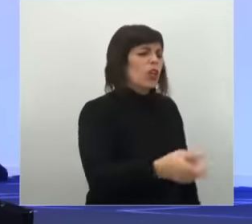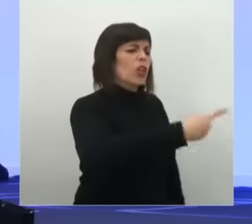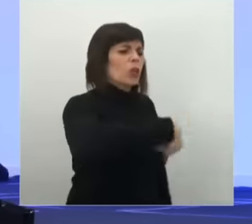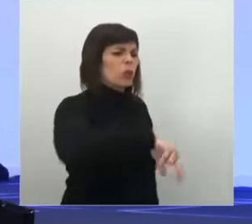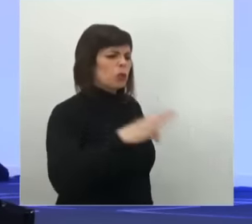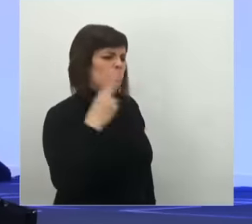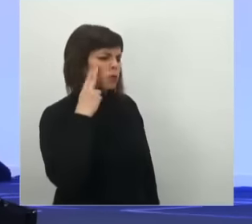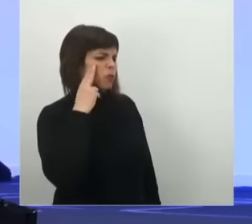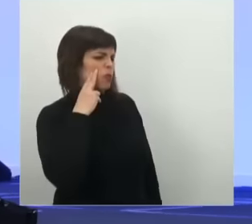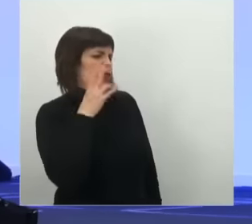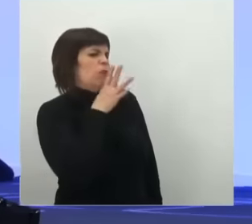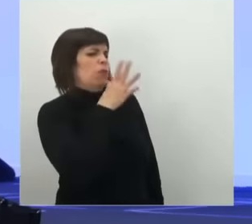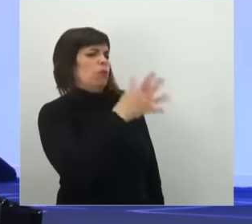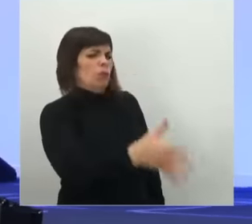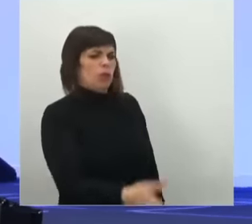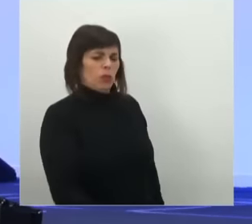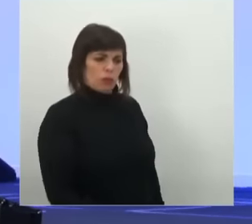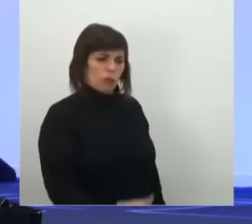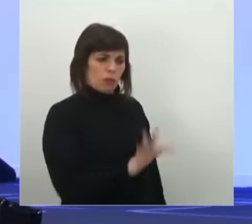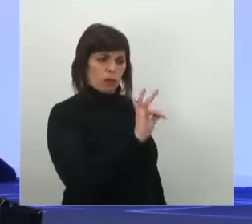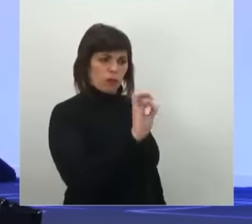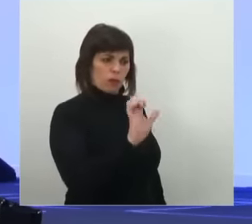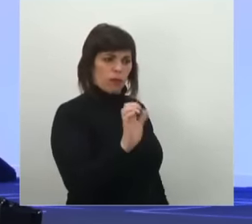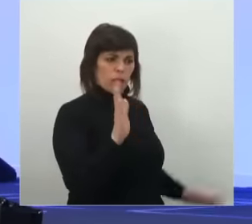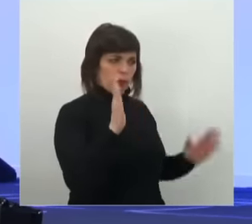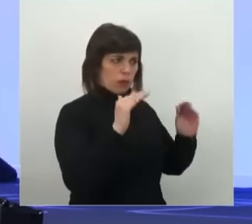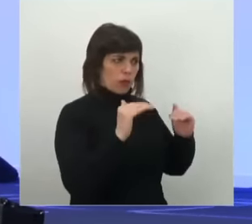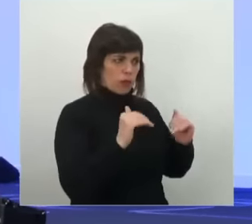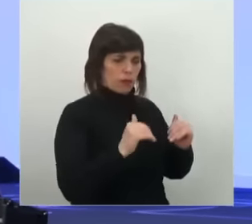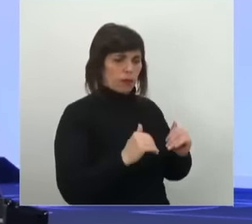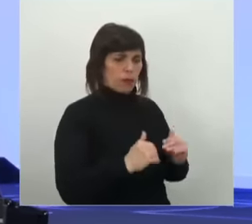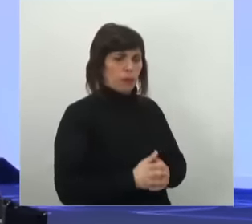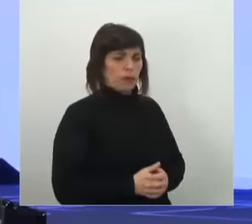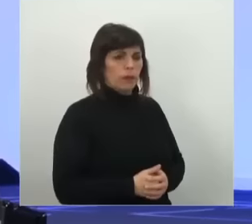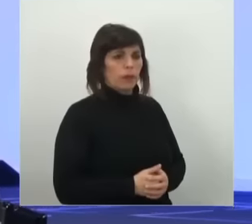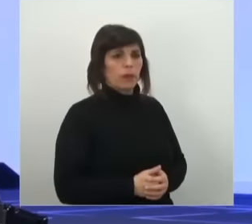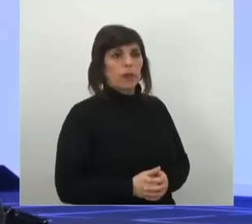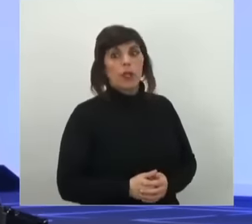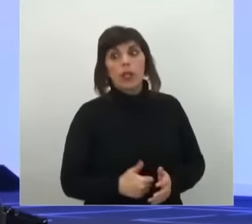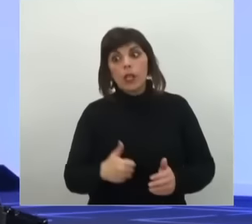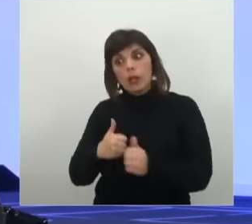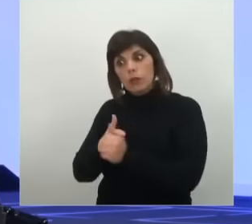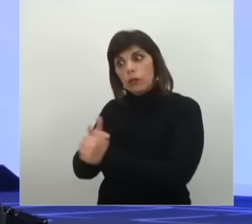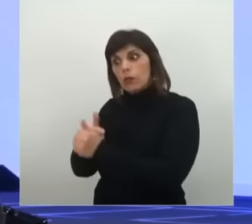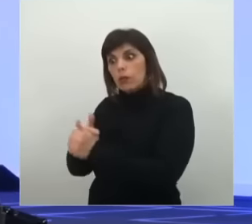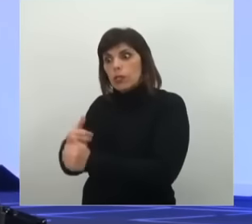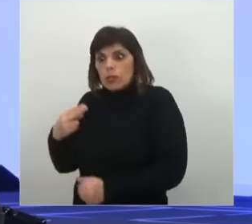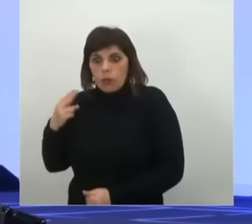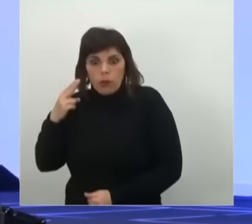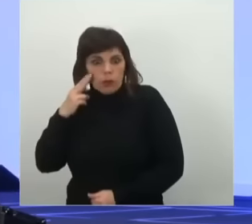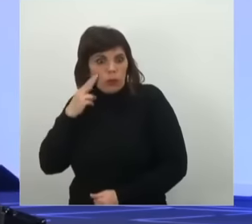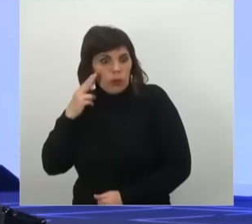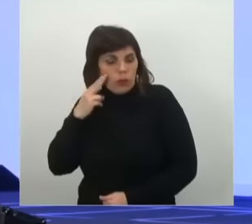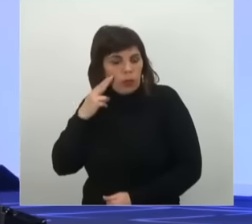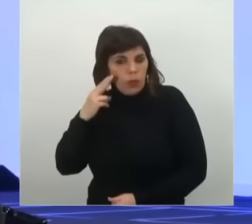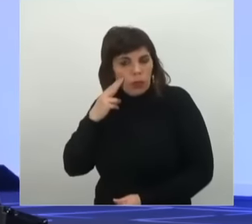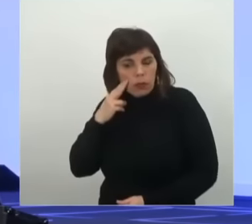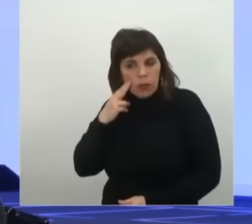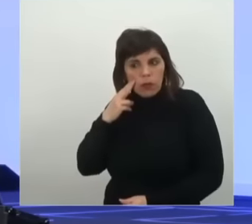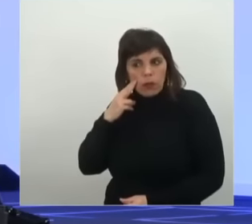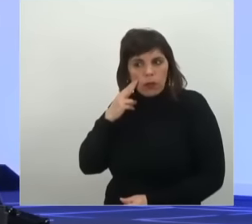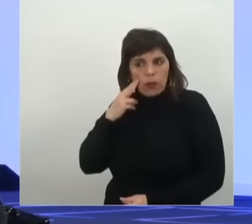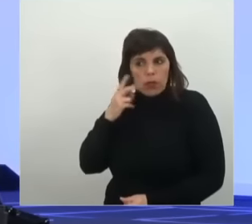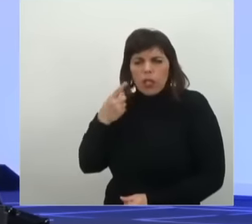amedrentados como no tenéis fe entonces temieron con gran temor y se decían uno al otro